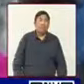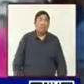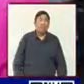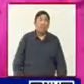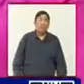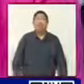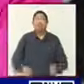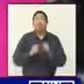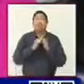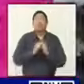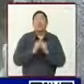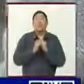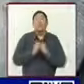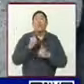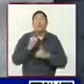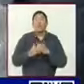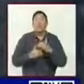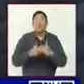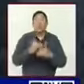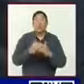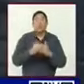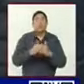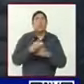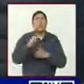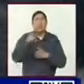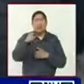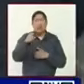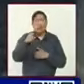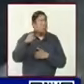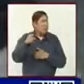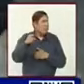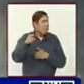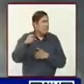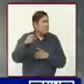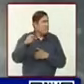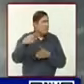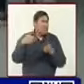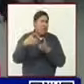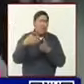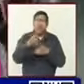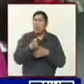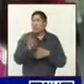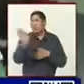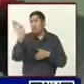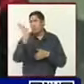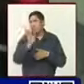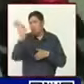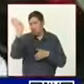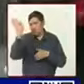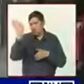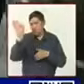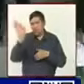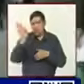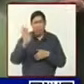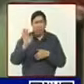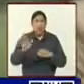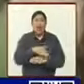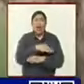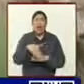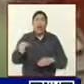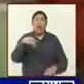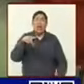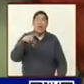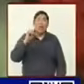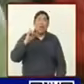Se va con él, toma esta ruta. Sí, hasta la esquina fuimos, de ahí hemos subido para arriba, a la Pichincha ya. Llega